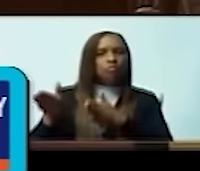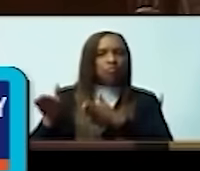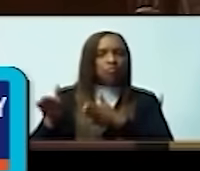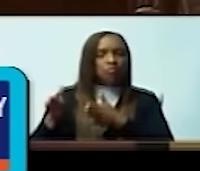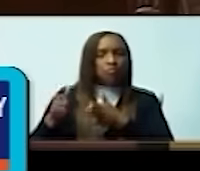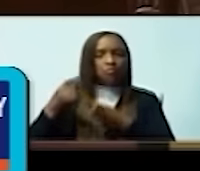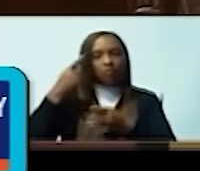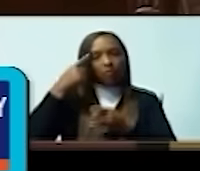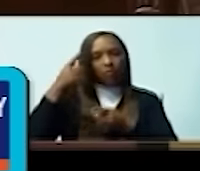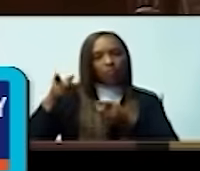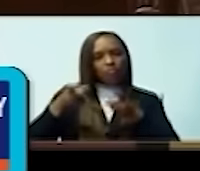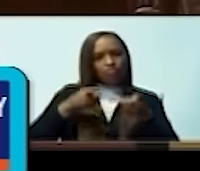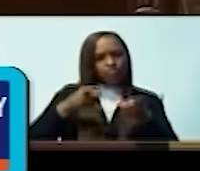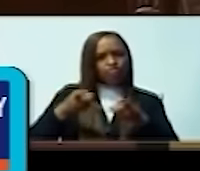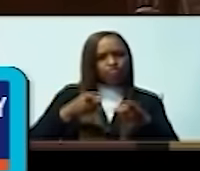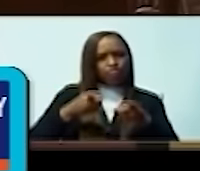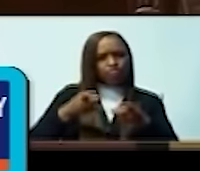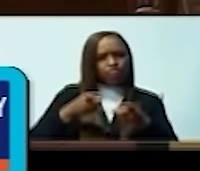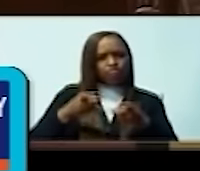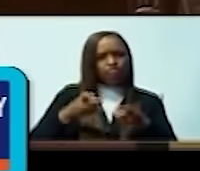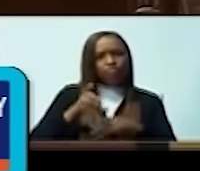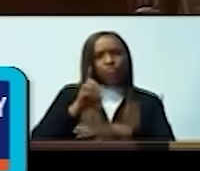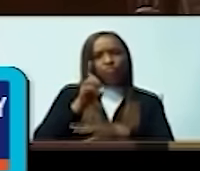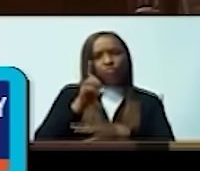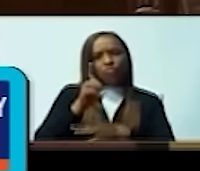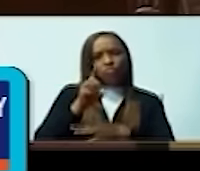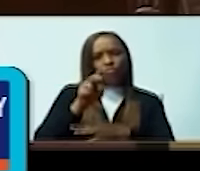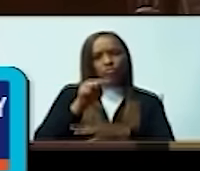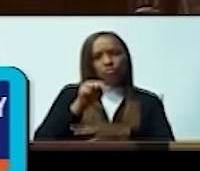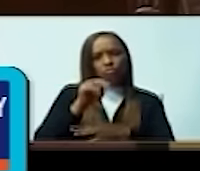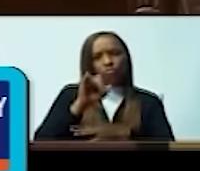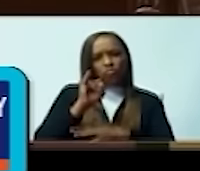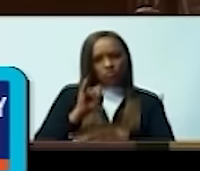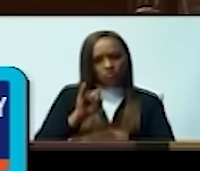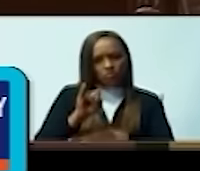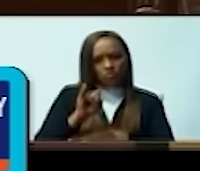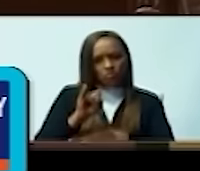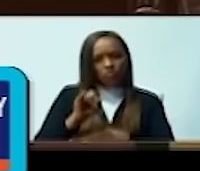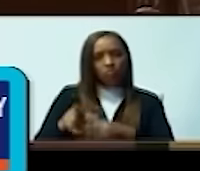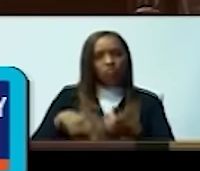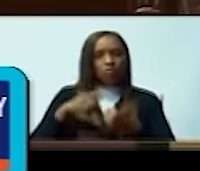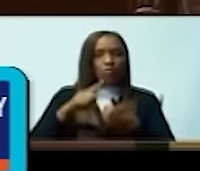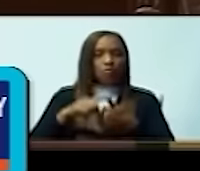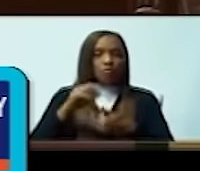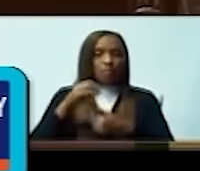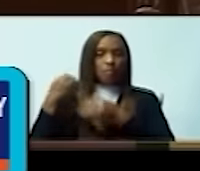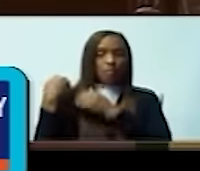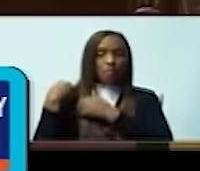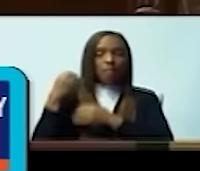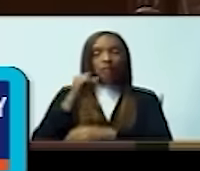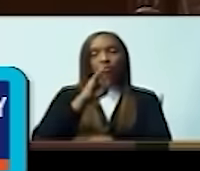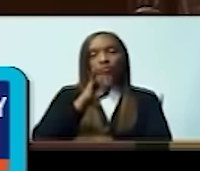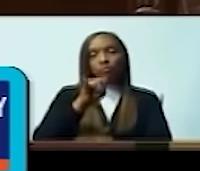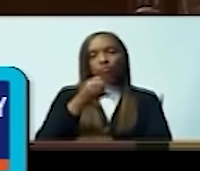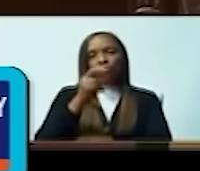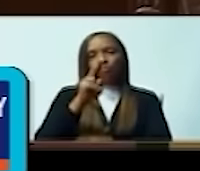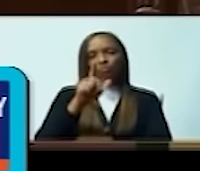de Inteligencia, que lo propone Julito Fulcal, Braulio de Jesús Espinal.